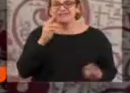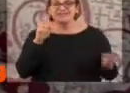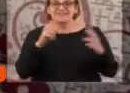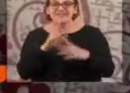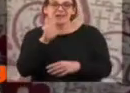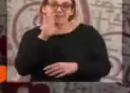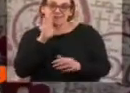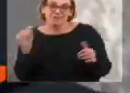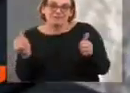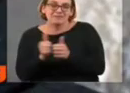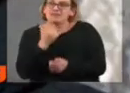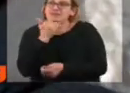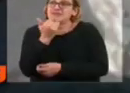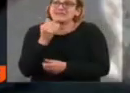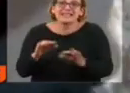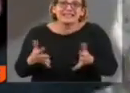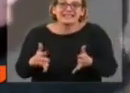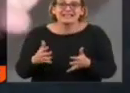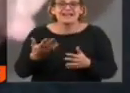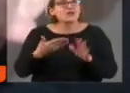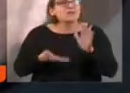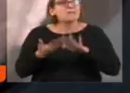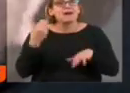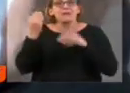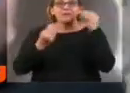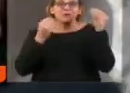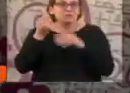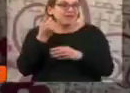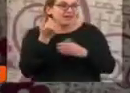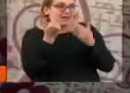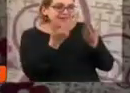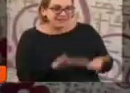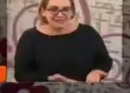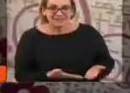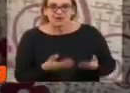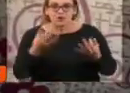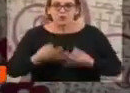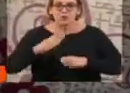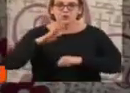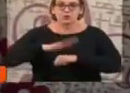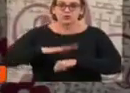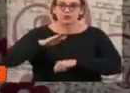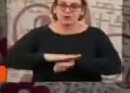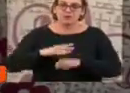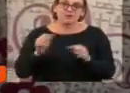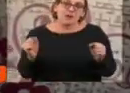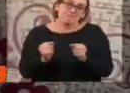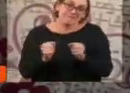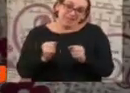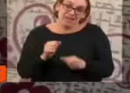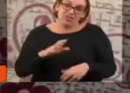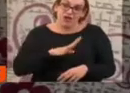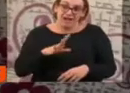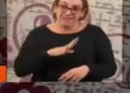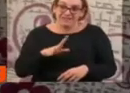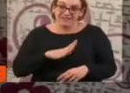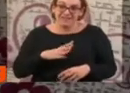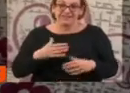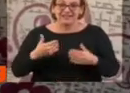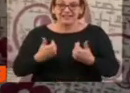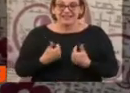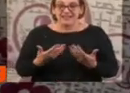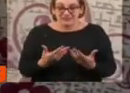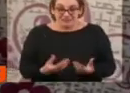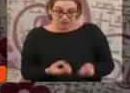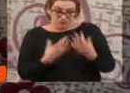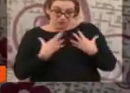sabía qué hacer. Lo que más me preocupaba era ella, ¿no? En ese momento tenía mucho miedo porque yo decía, tal vez